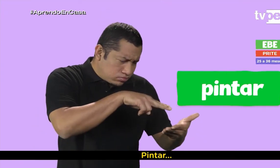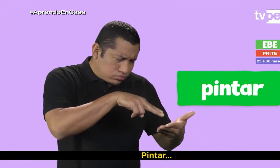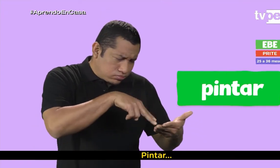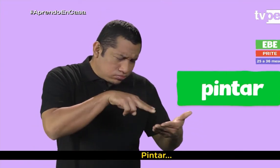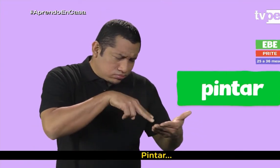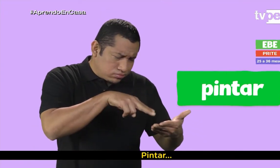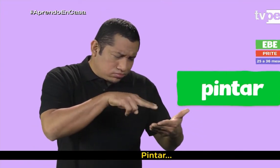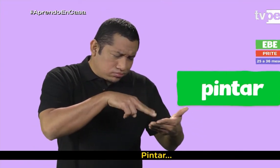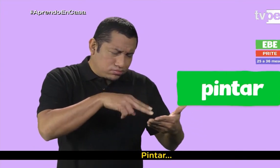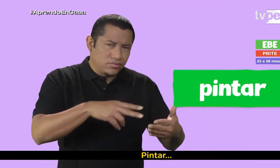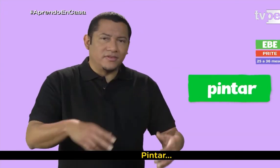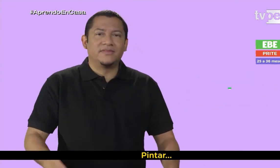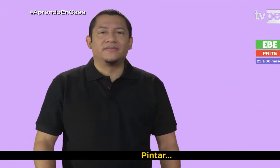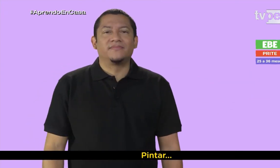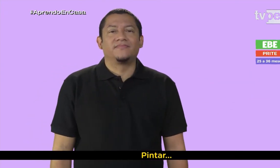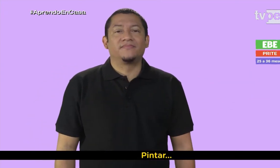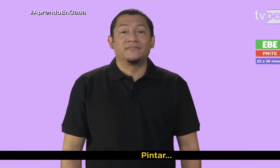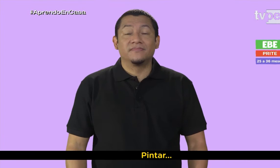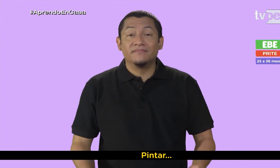Pintar.